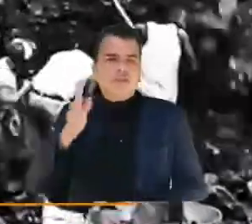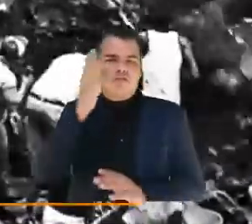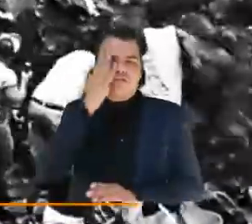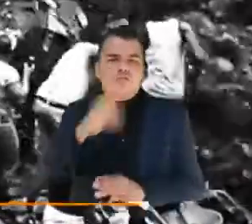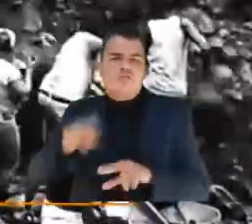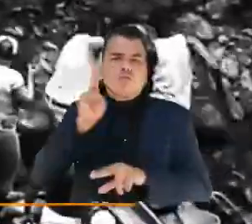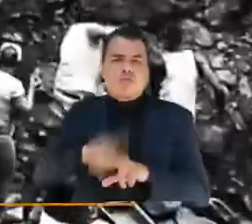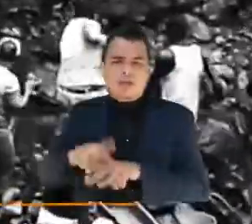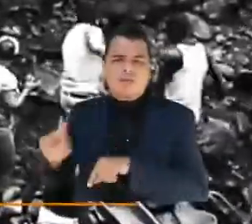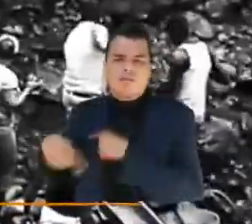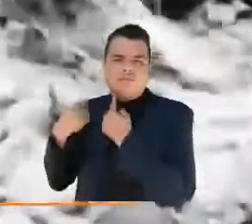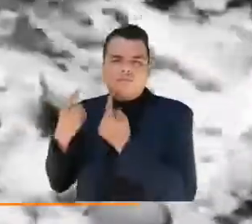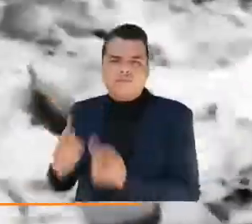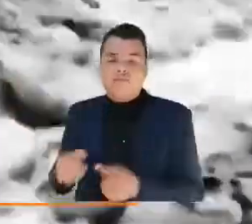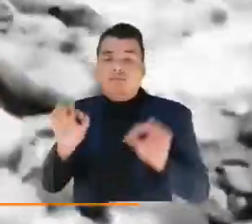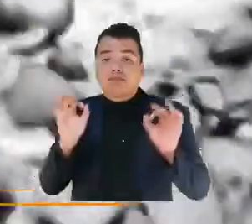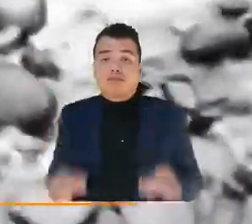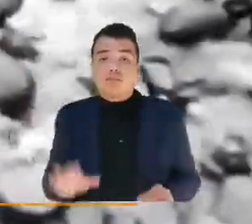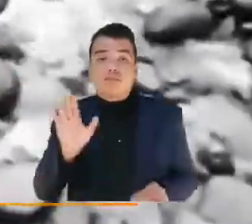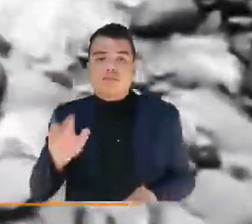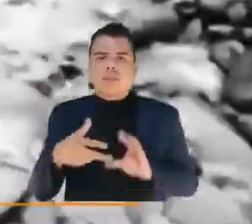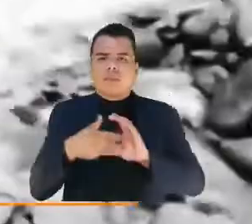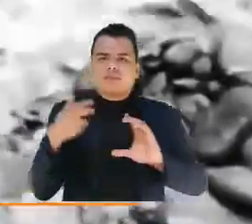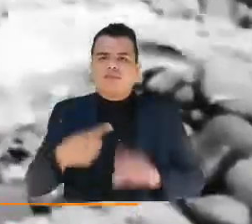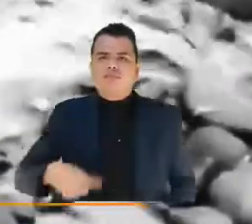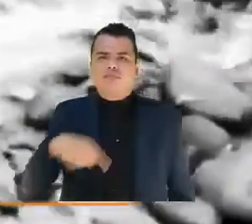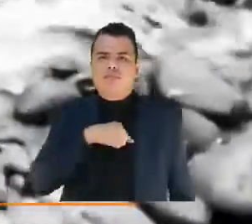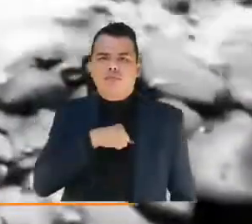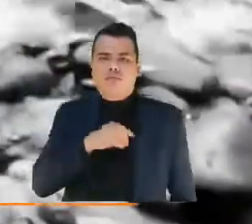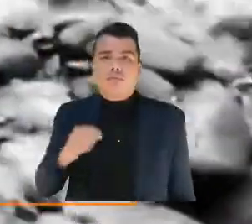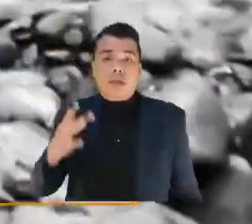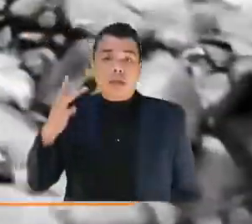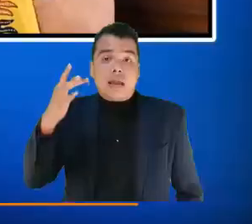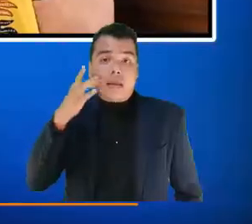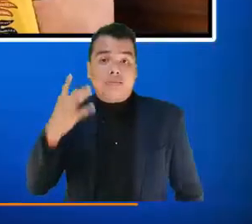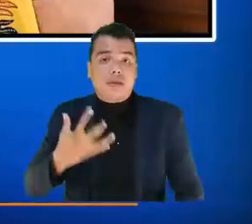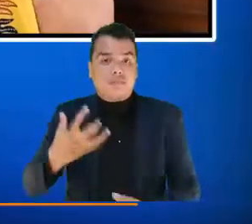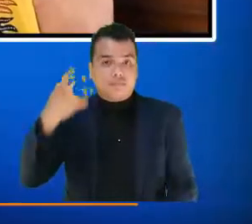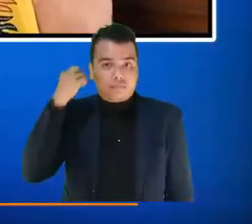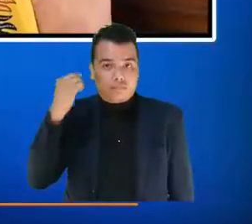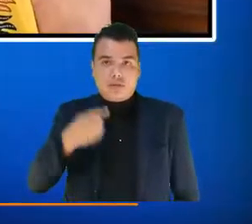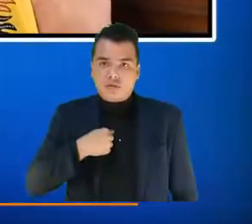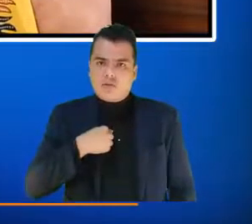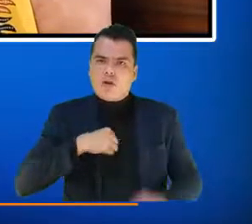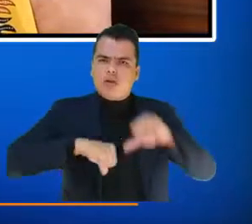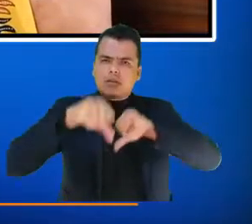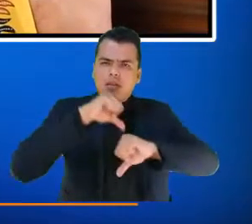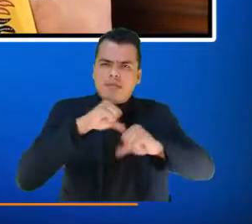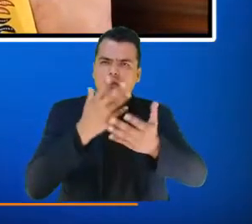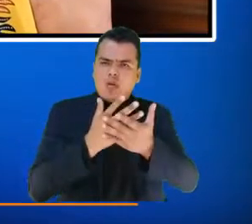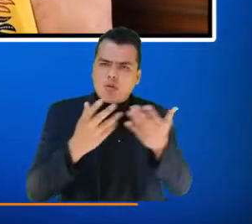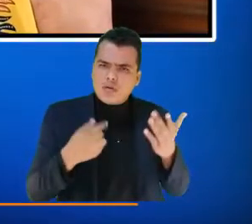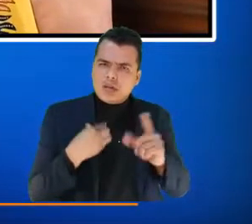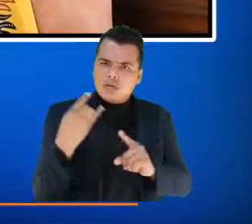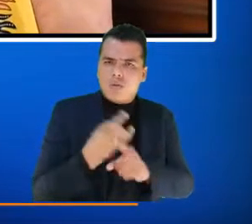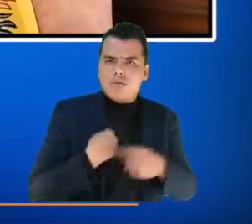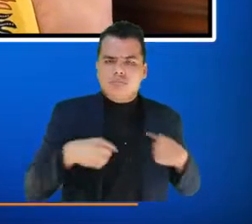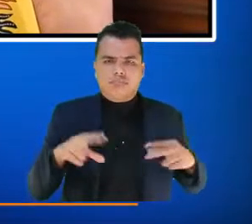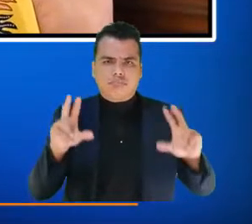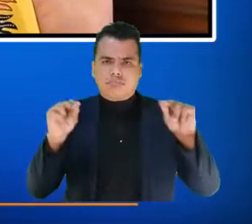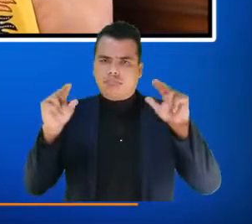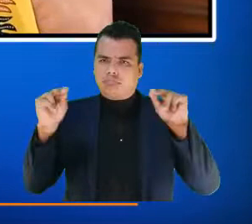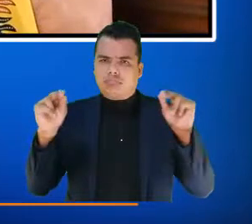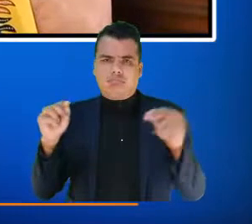de generación en generación. El tipo de minería que nosotros hacíamos era limpia, es decir, nosotros no usábamos mercurio, no